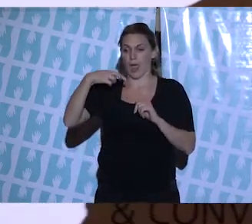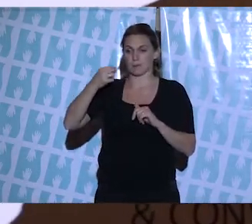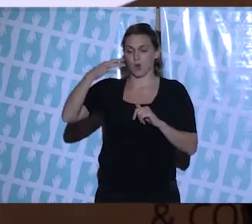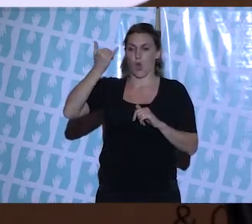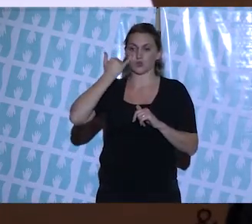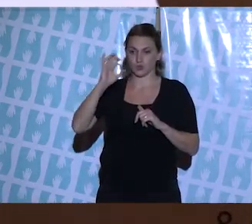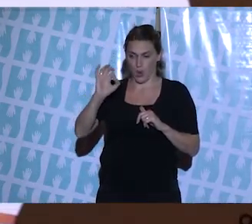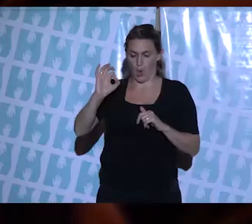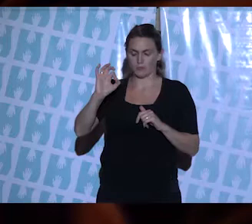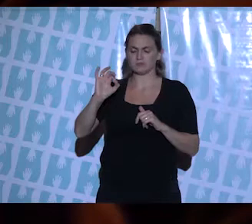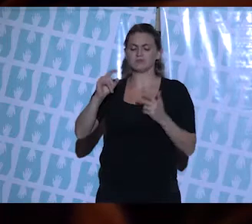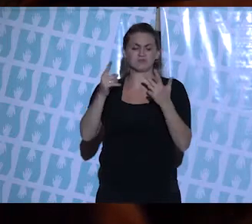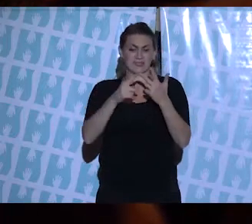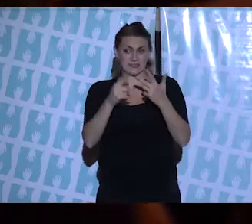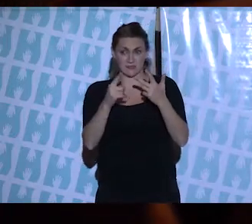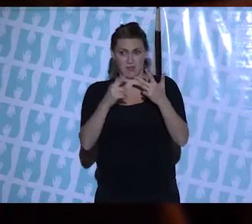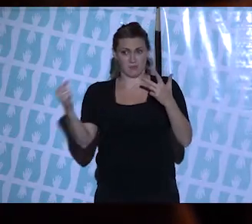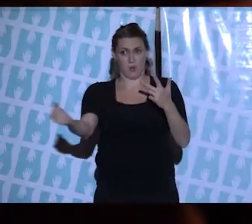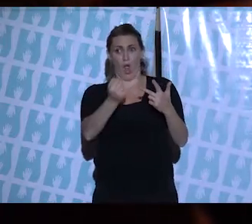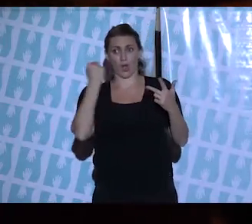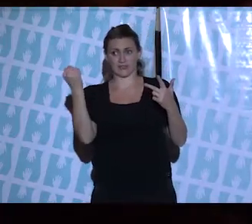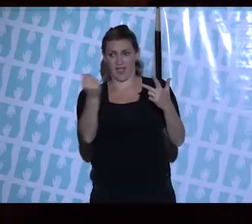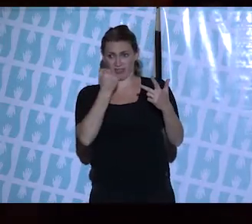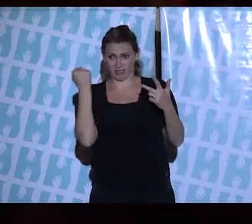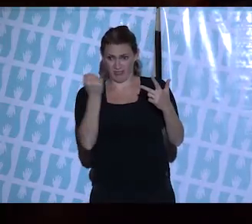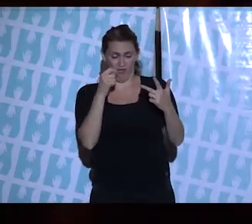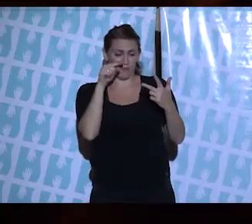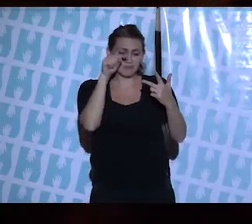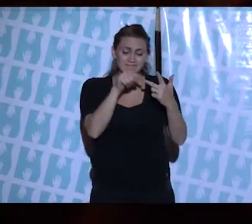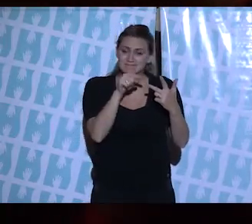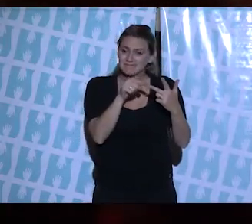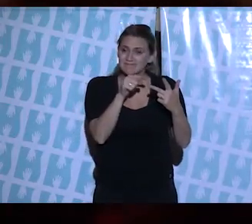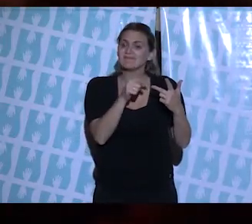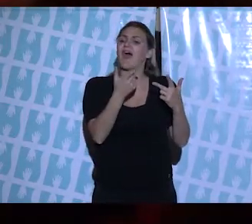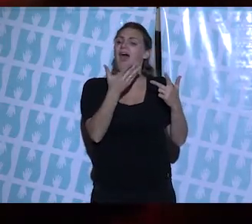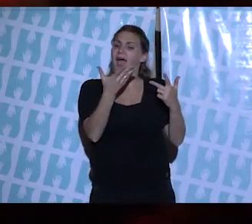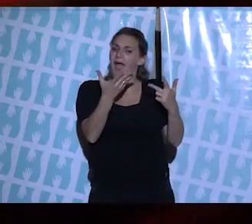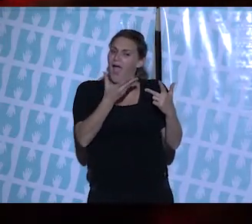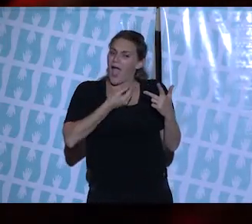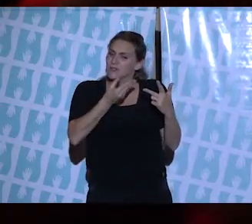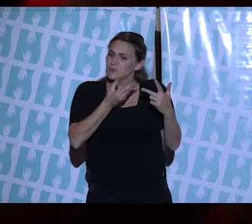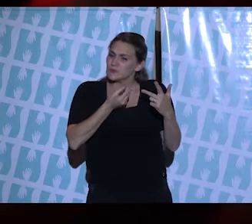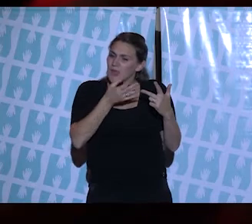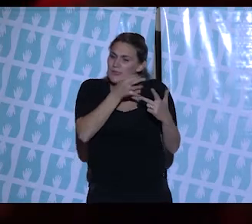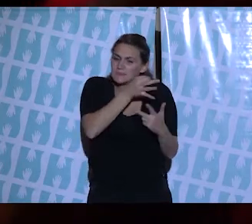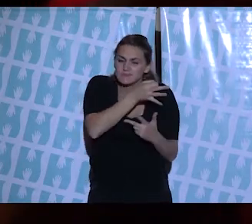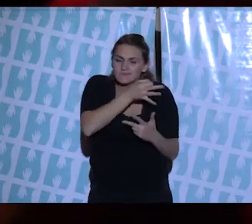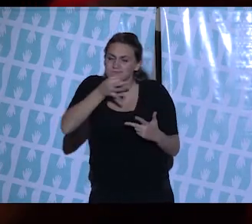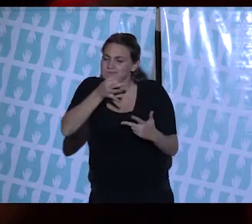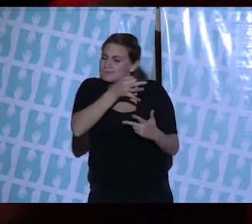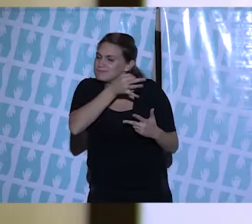Y son extremadamente importantes porque nos ayudan a afinar mucho más nuestra